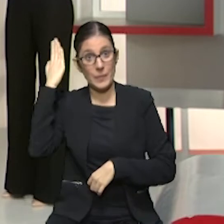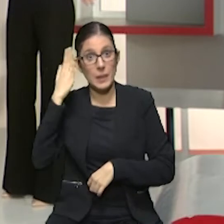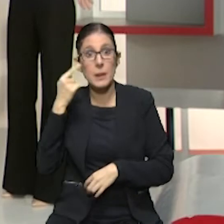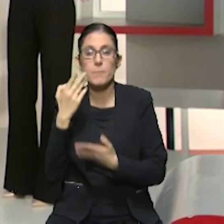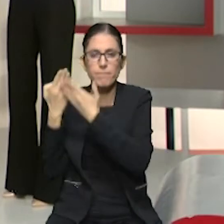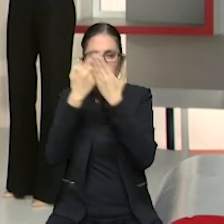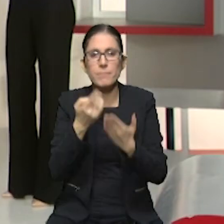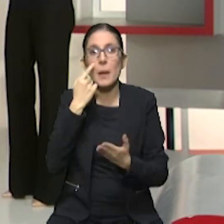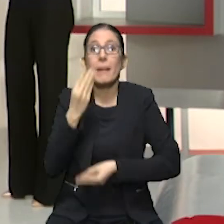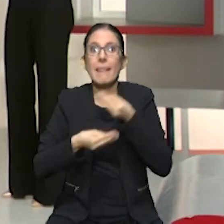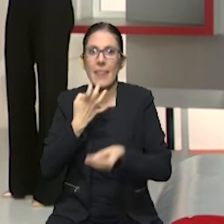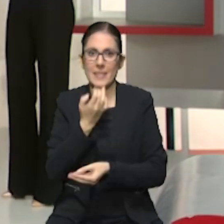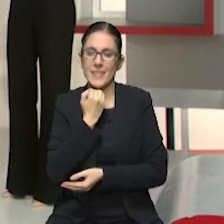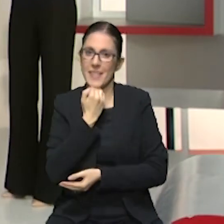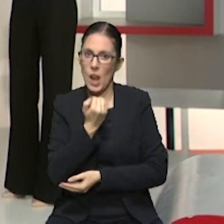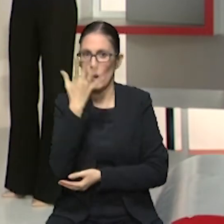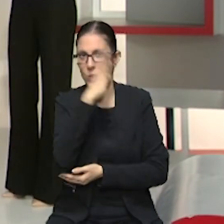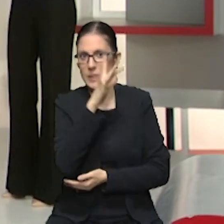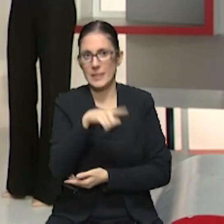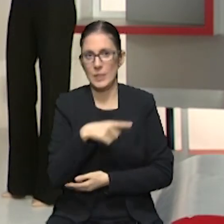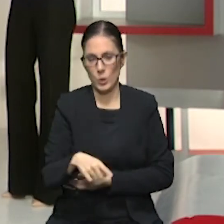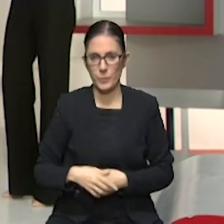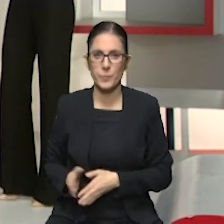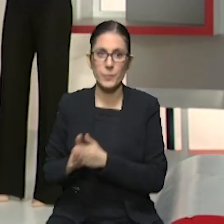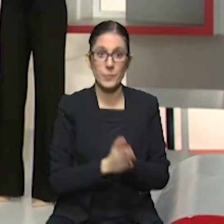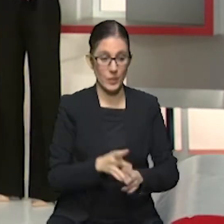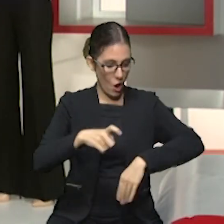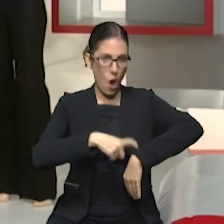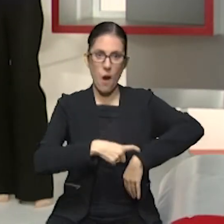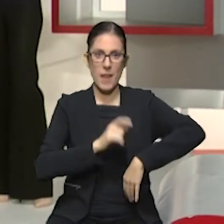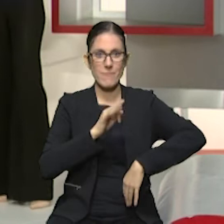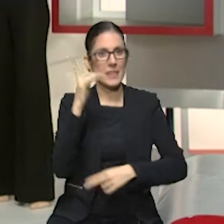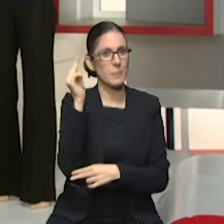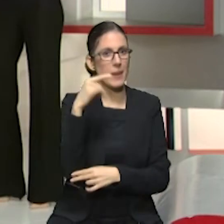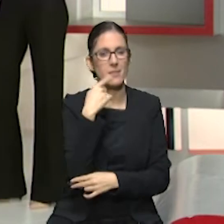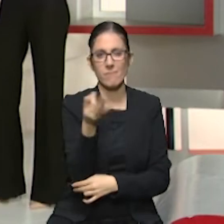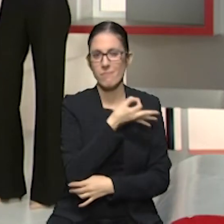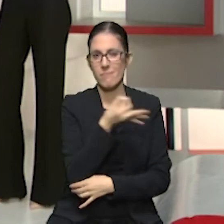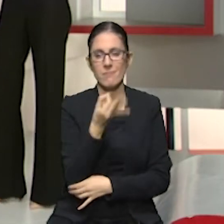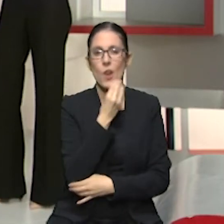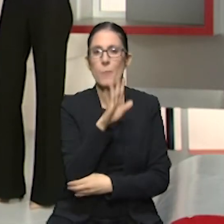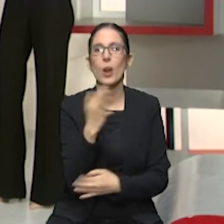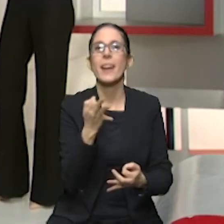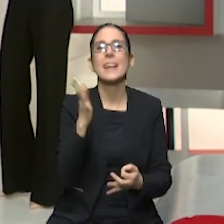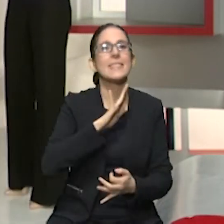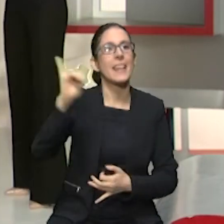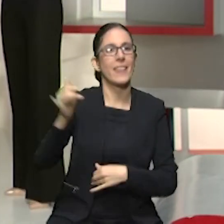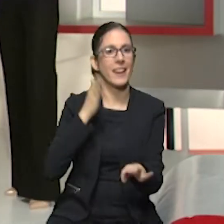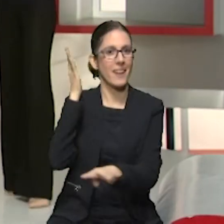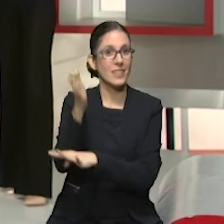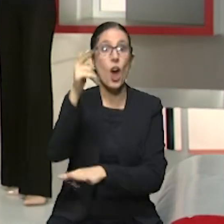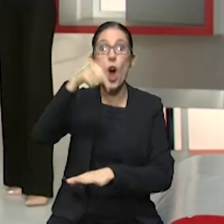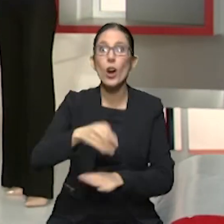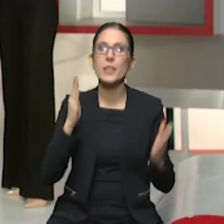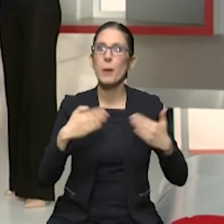Bueno, ya está ahora y siendo viernes, nada mejor que irse a una sidrería. Hoy, además, arranca la temporada y antes de nada, un dato. En